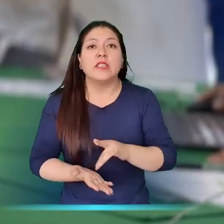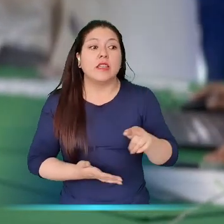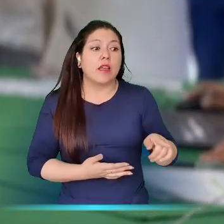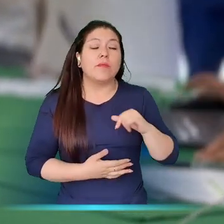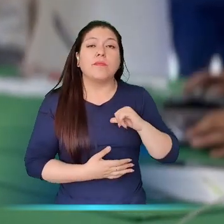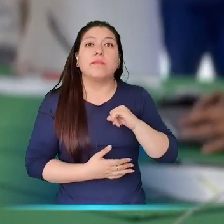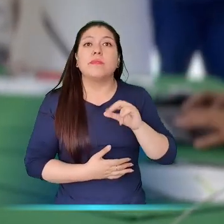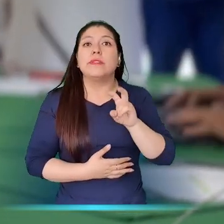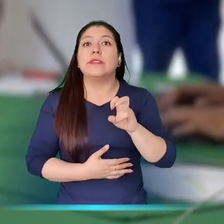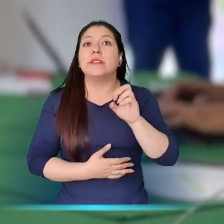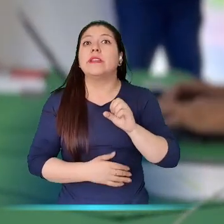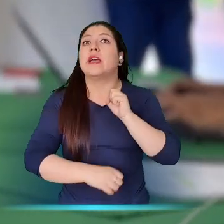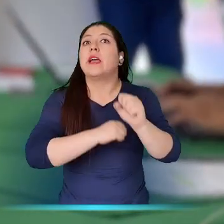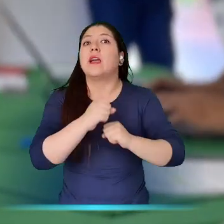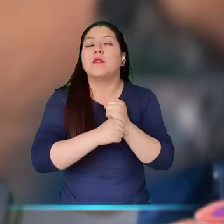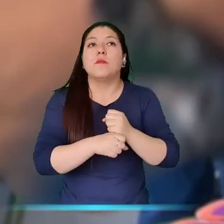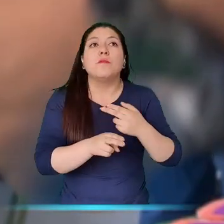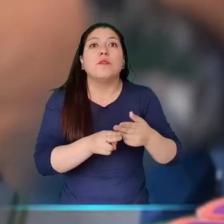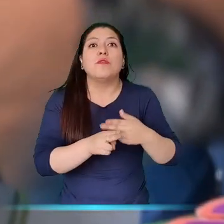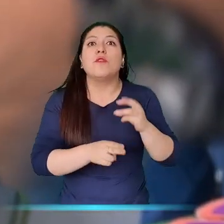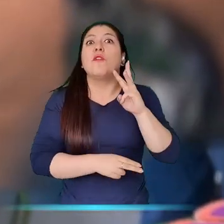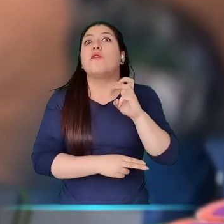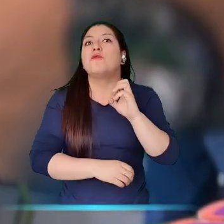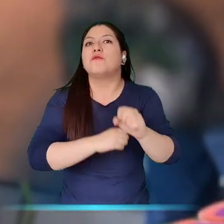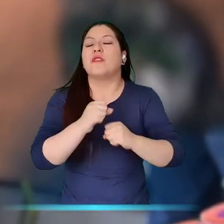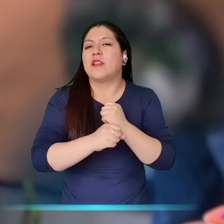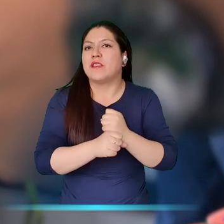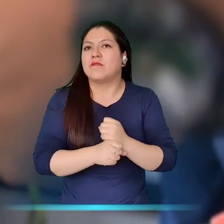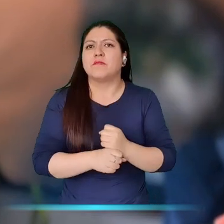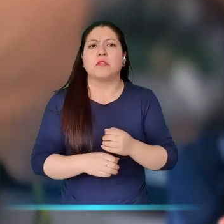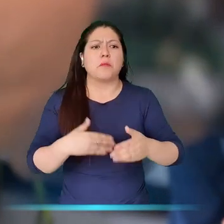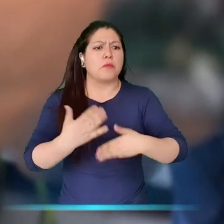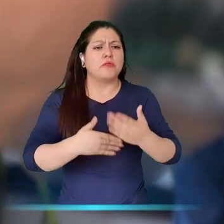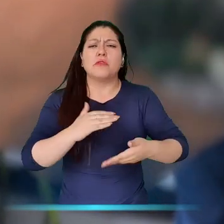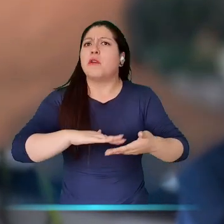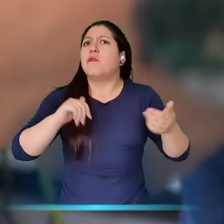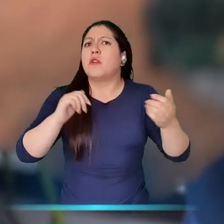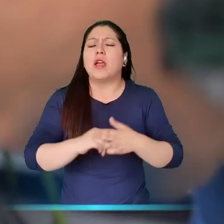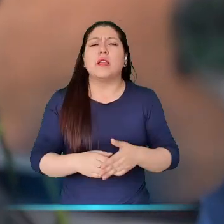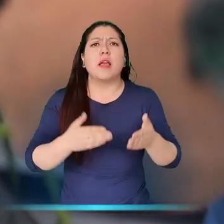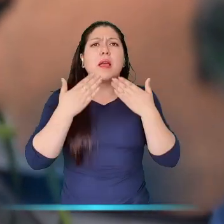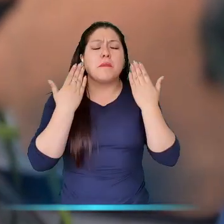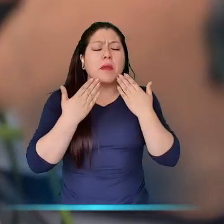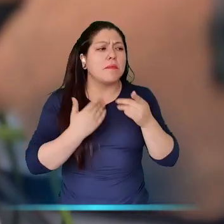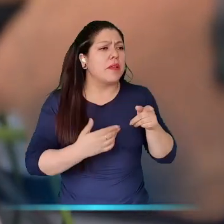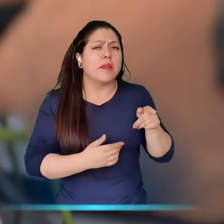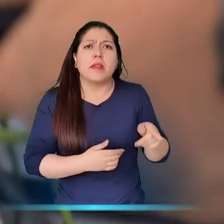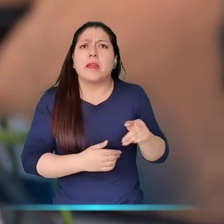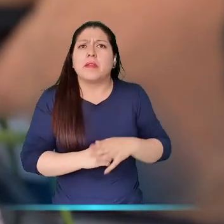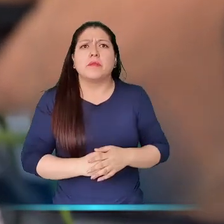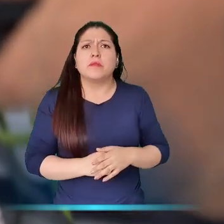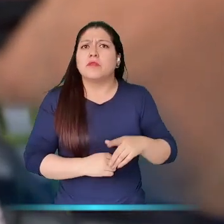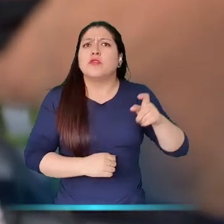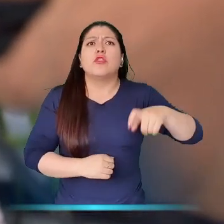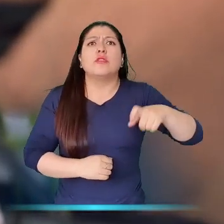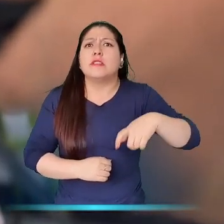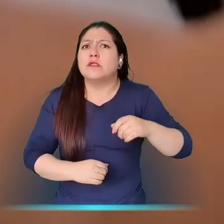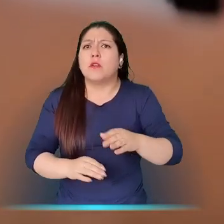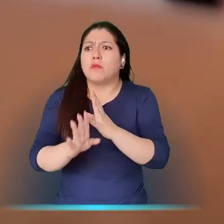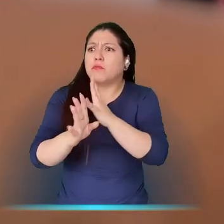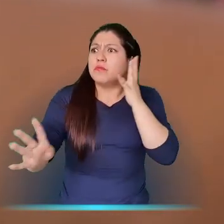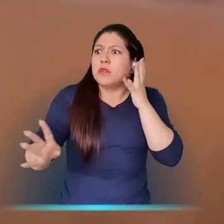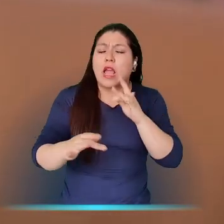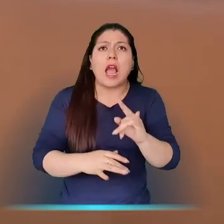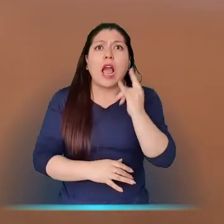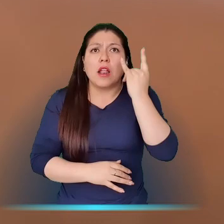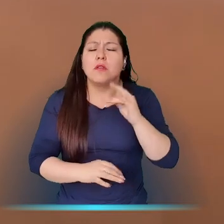acá. Vinimos, él tiene 7 años, próximamente va a cumplir 8. Y fue el proceso súper fácil, pues muy ameno para